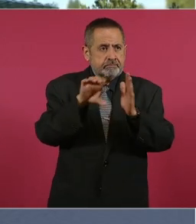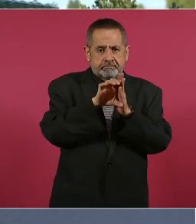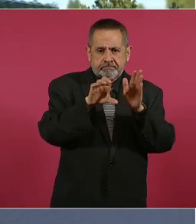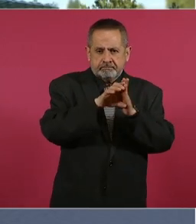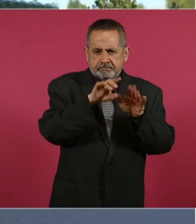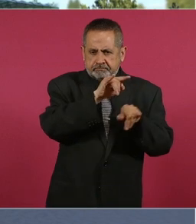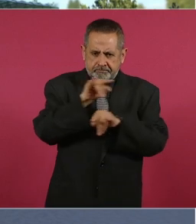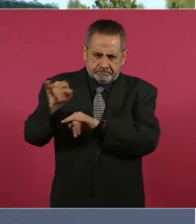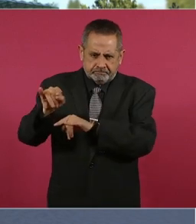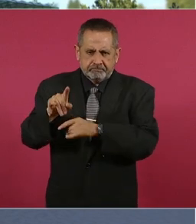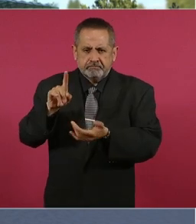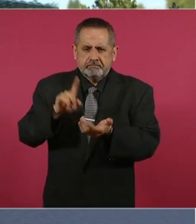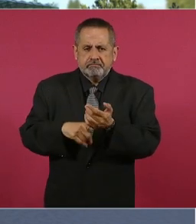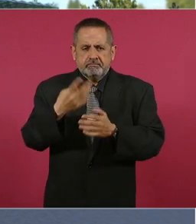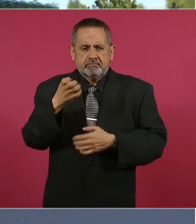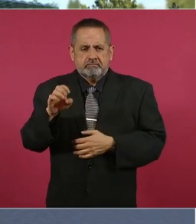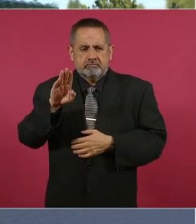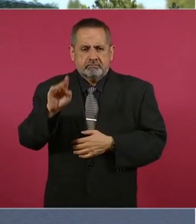de